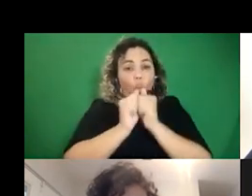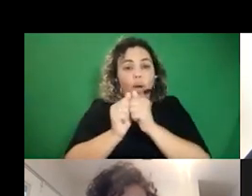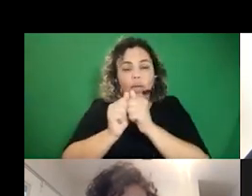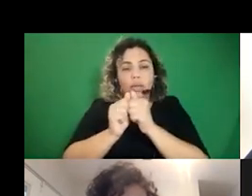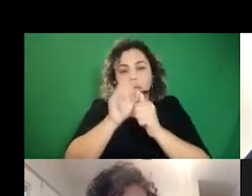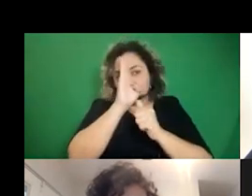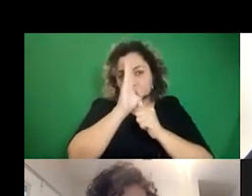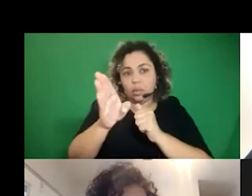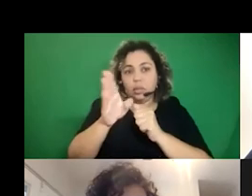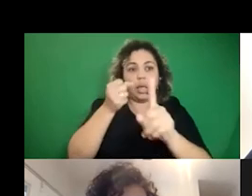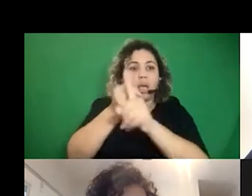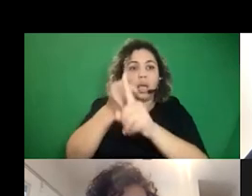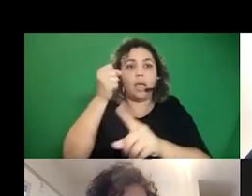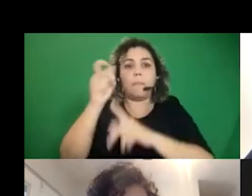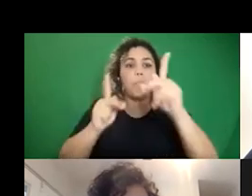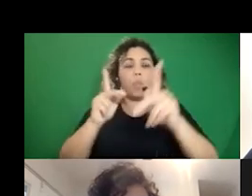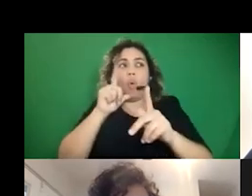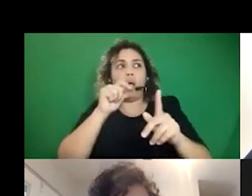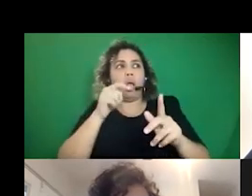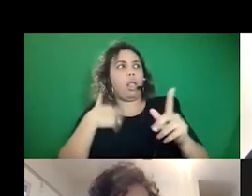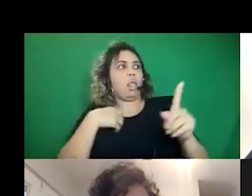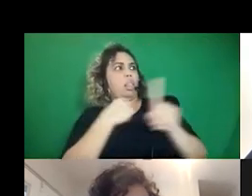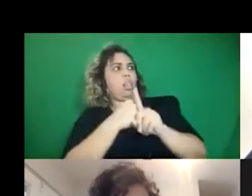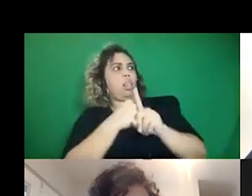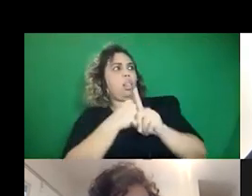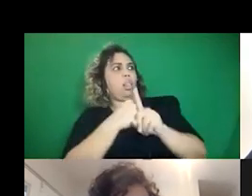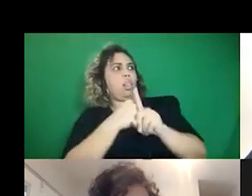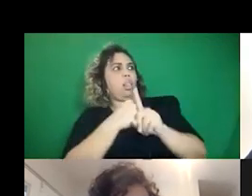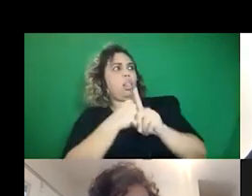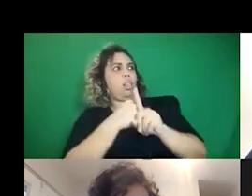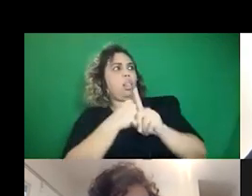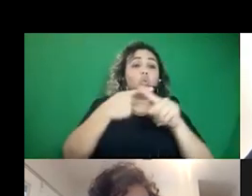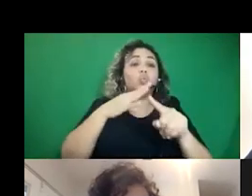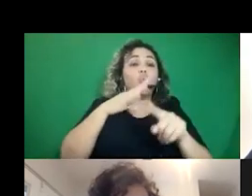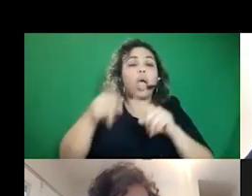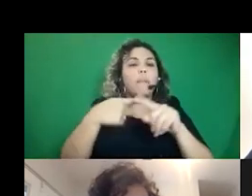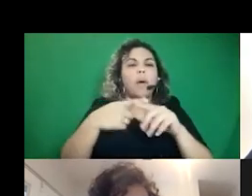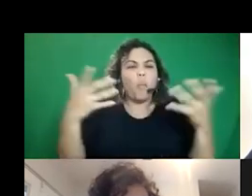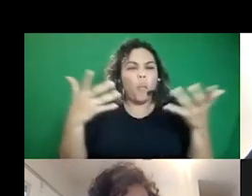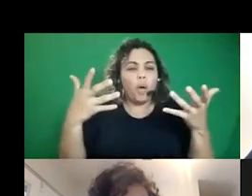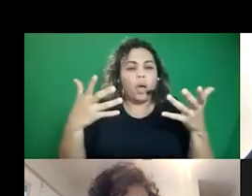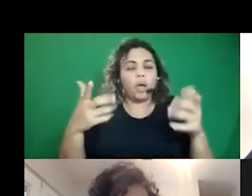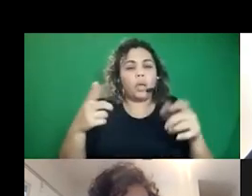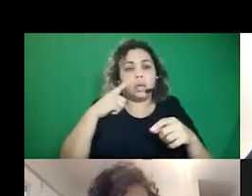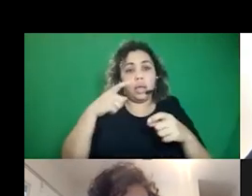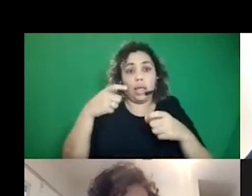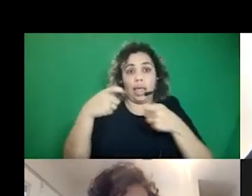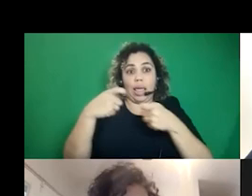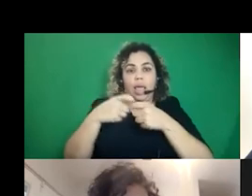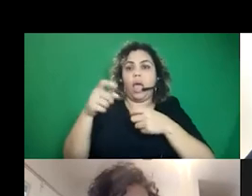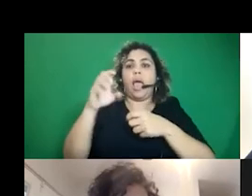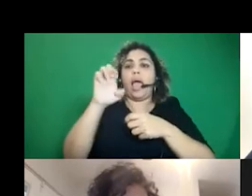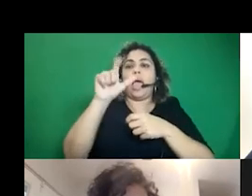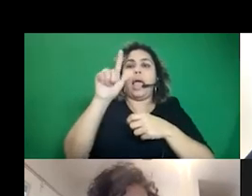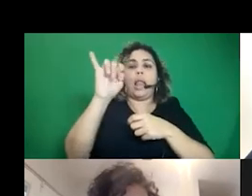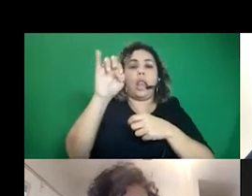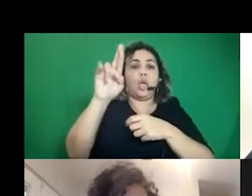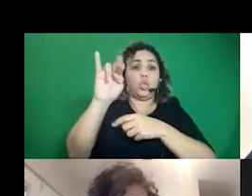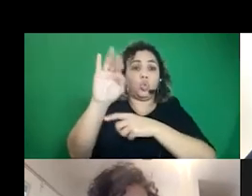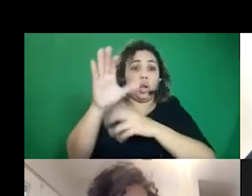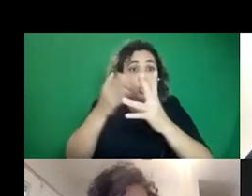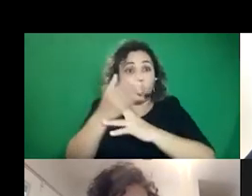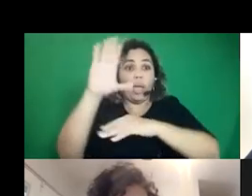será en base a nuestro trabajo con personas que han sido directamente impactadas hablando sobre como el